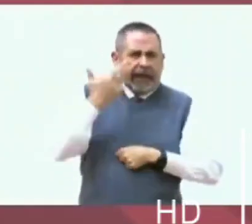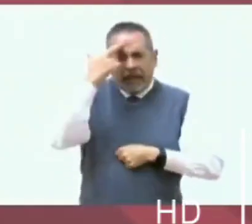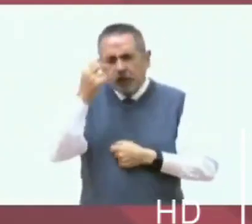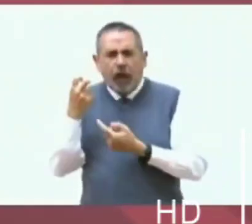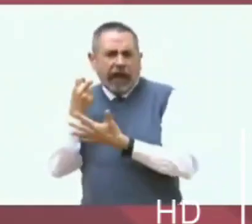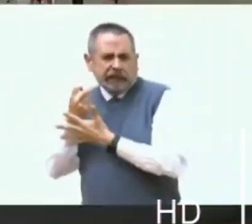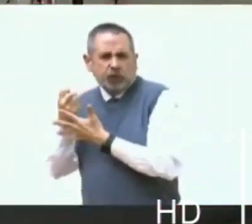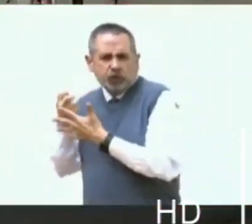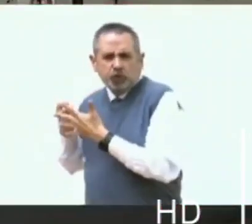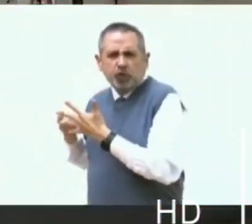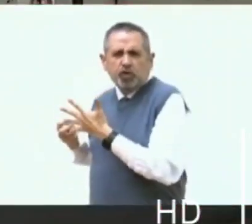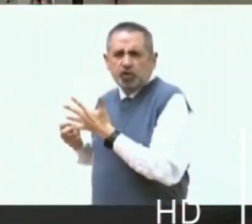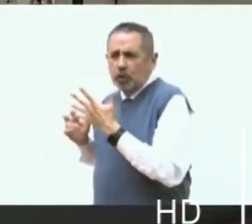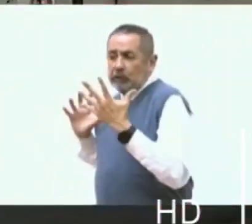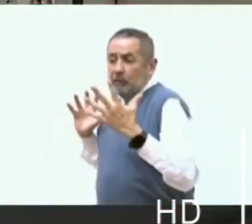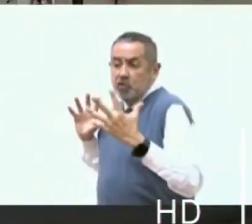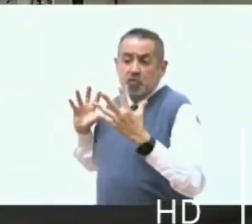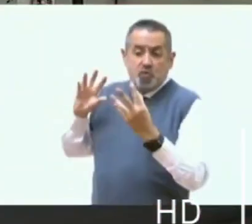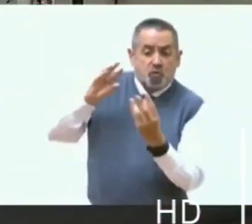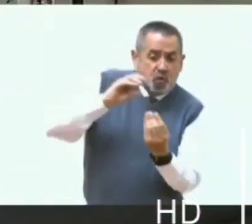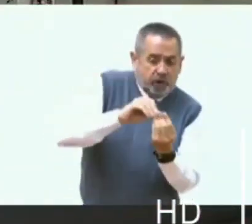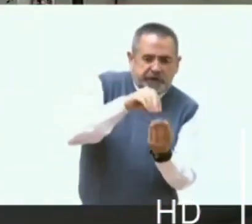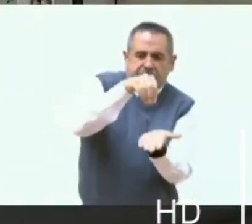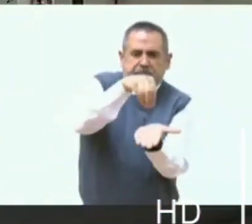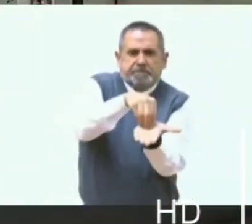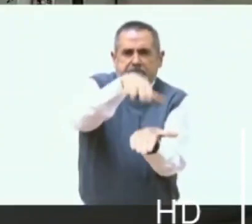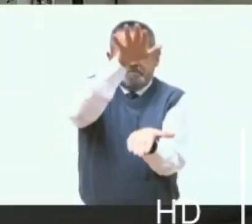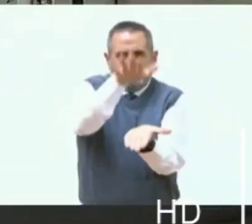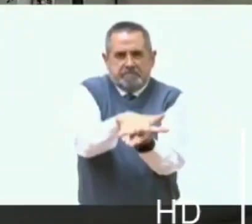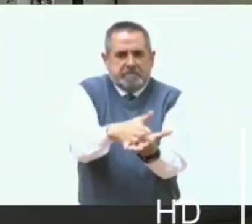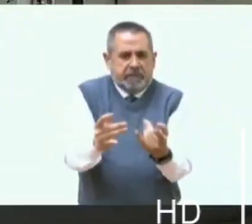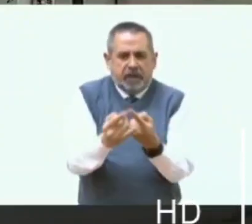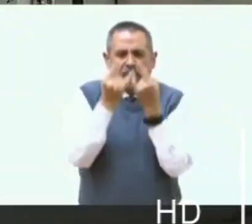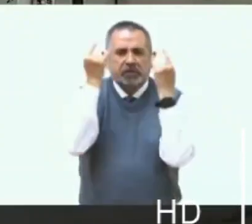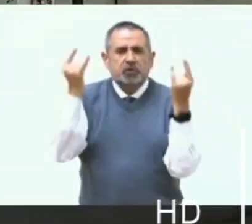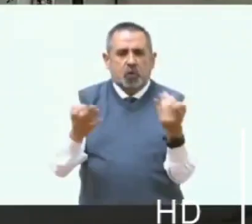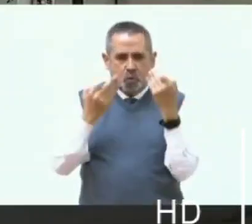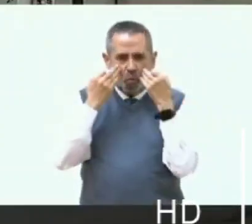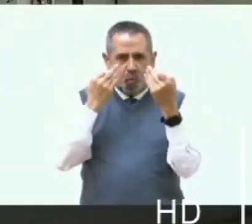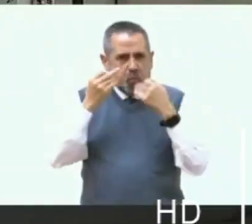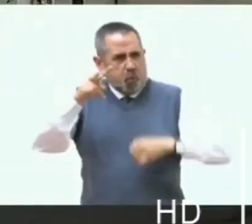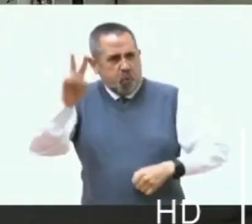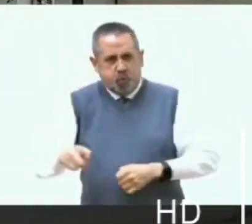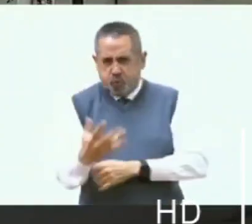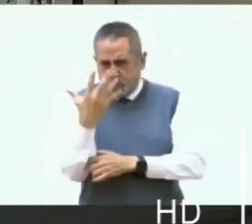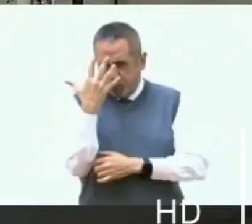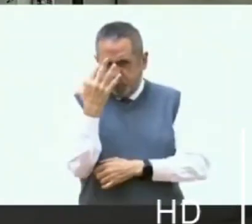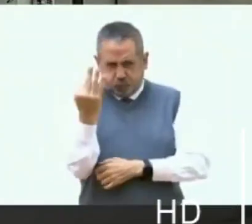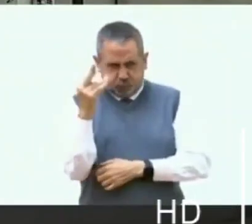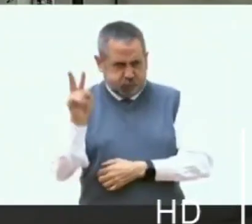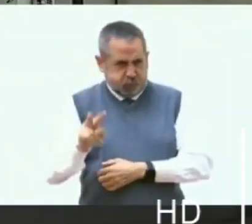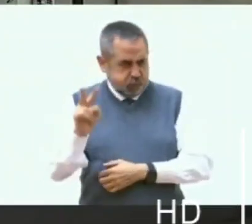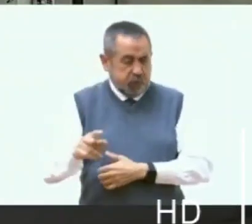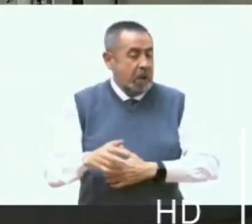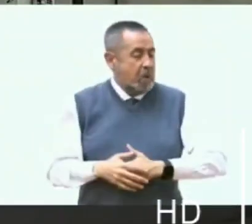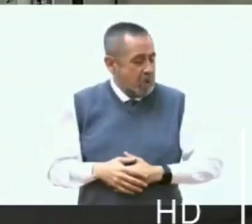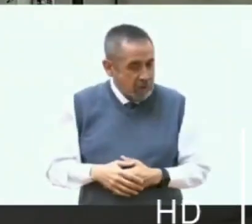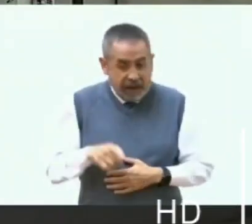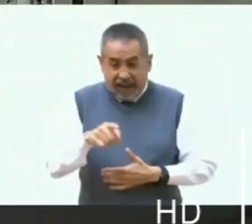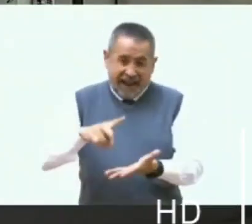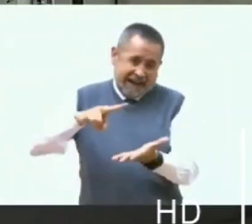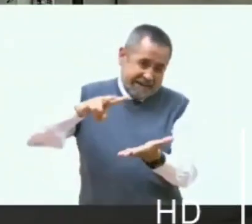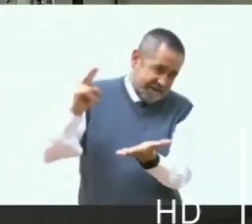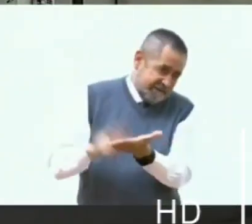porqué del presente y en la afirmación demostrable o sujeta a demostración. Es, sobre